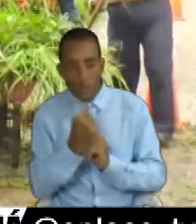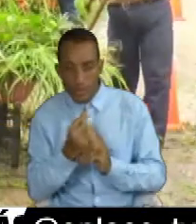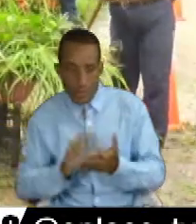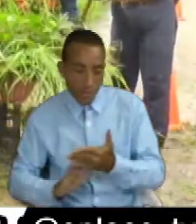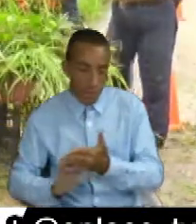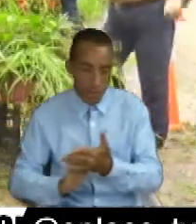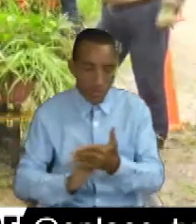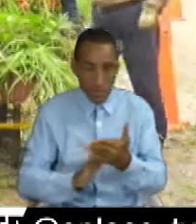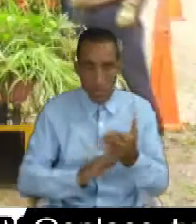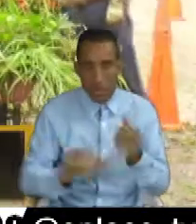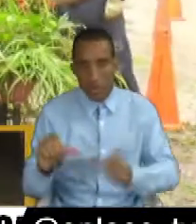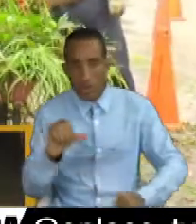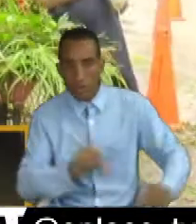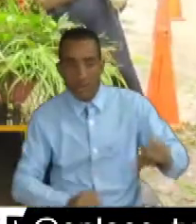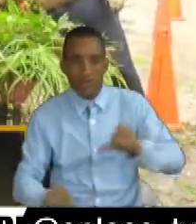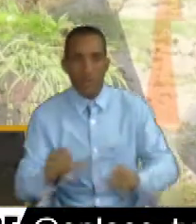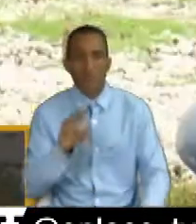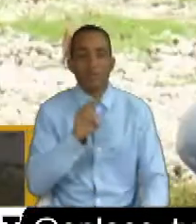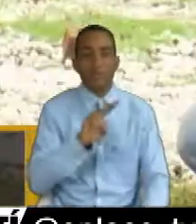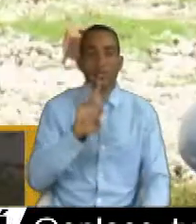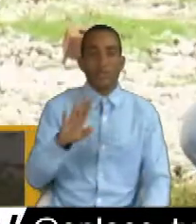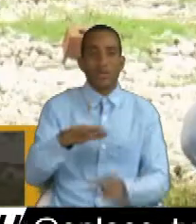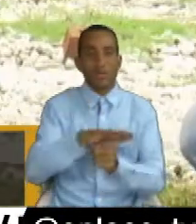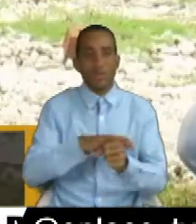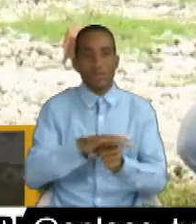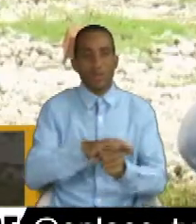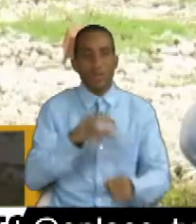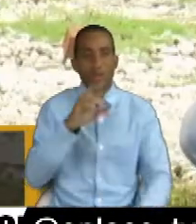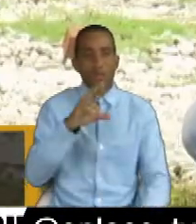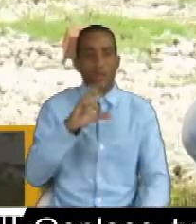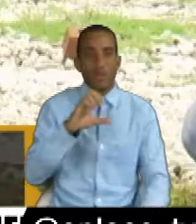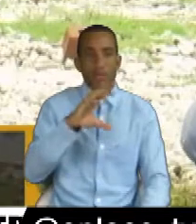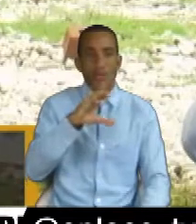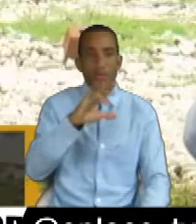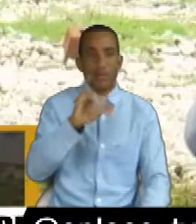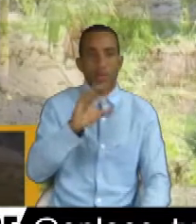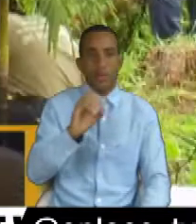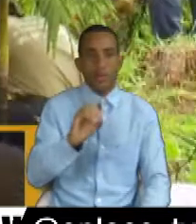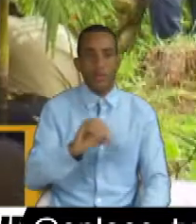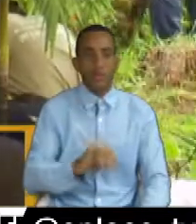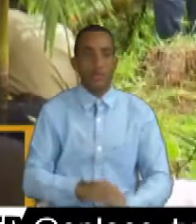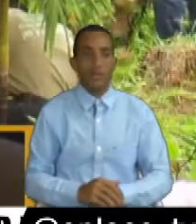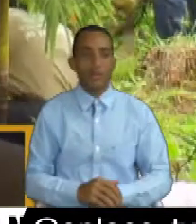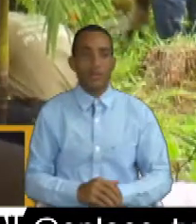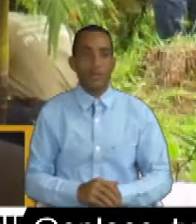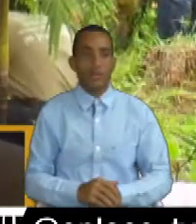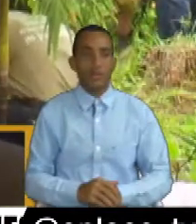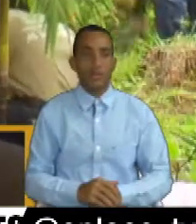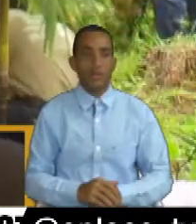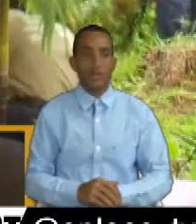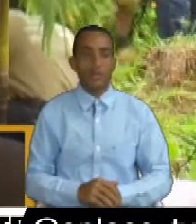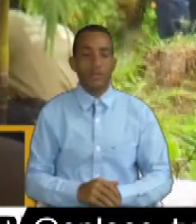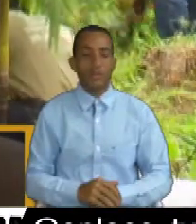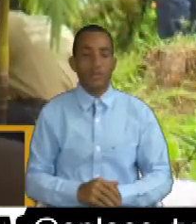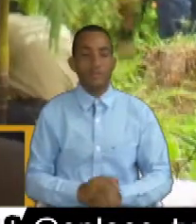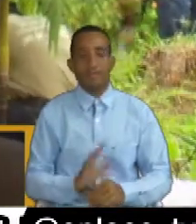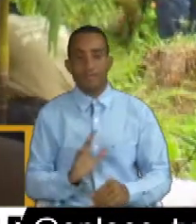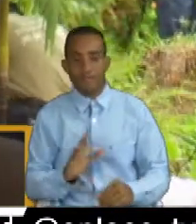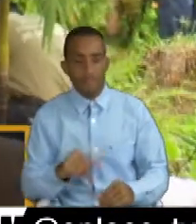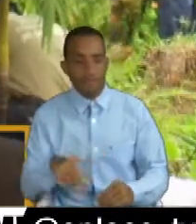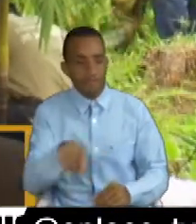separador de la 24 en el barrio Recreo. Enlace Noticias habló con la responsable de los trabajos. Estamos interviniendo áreas que